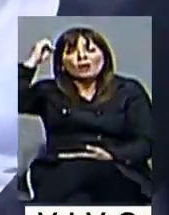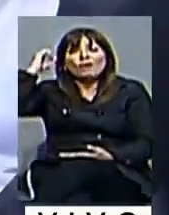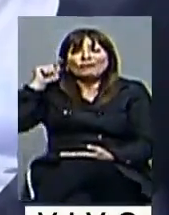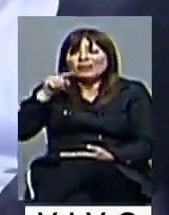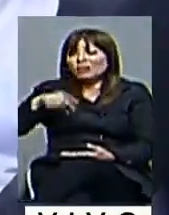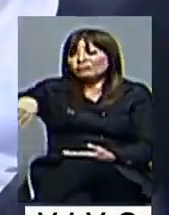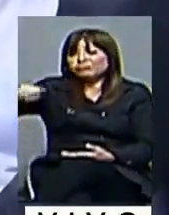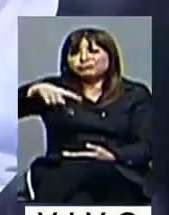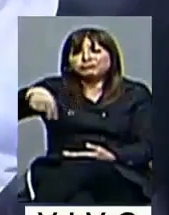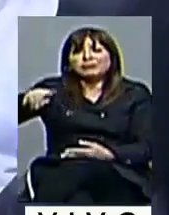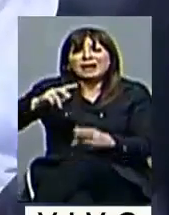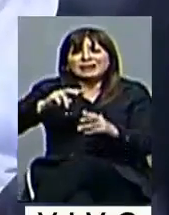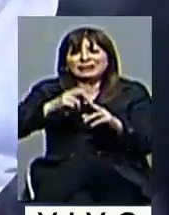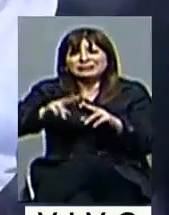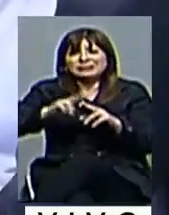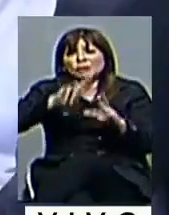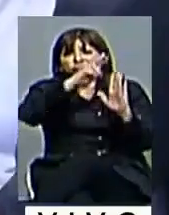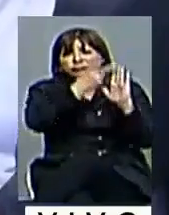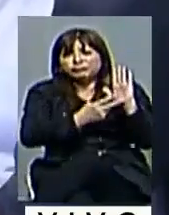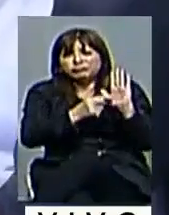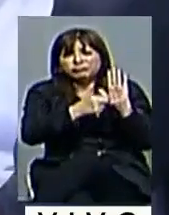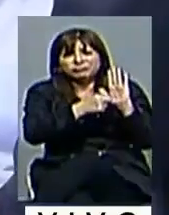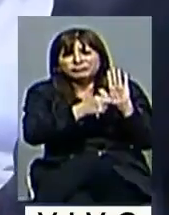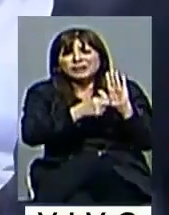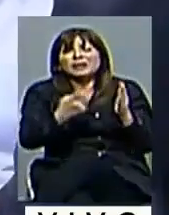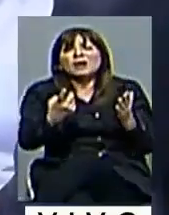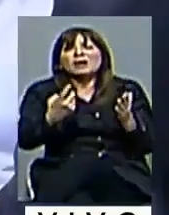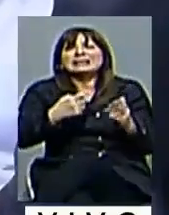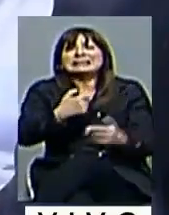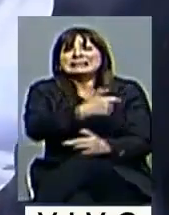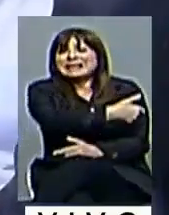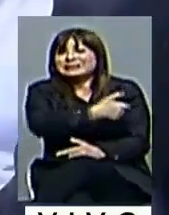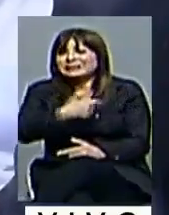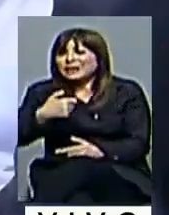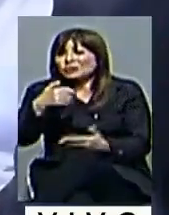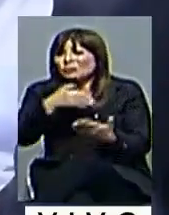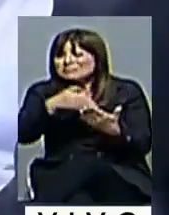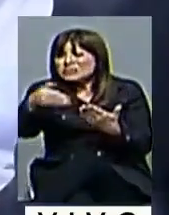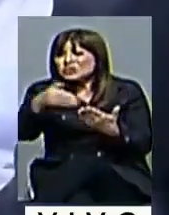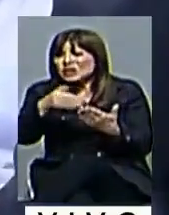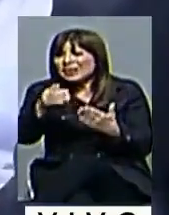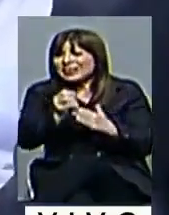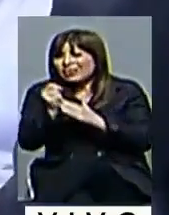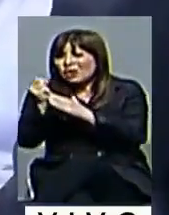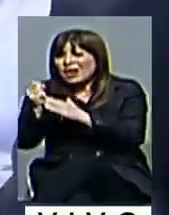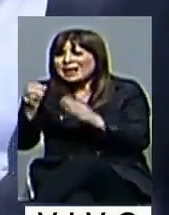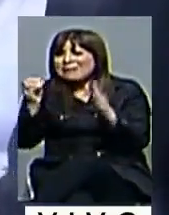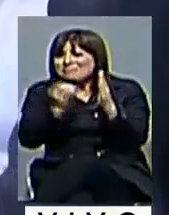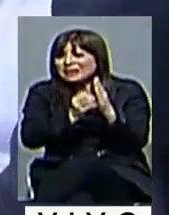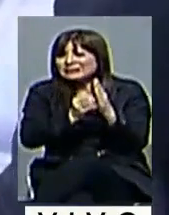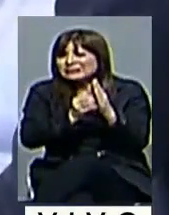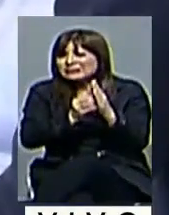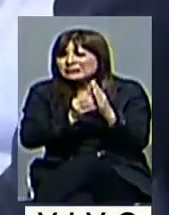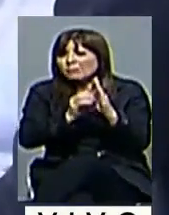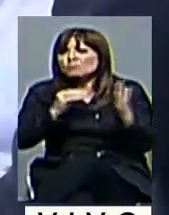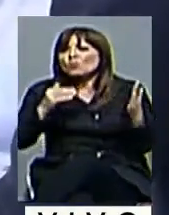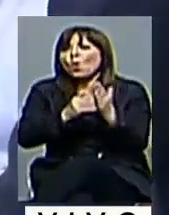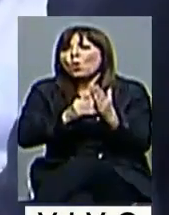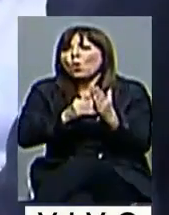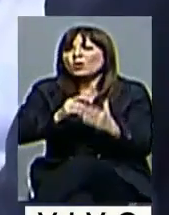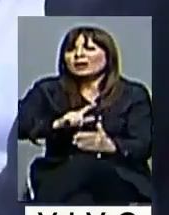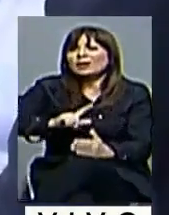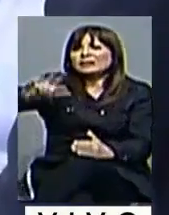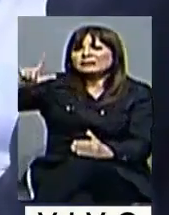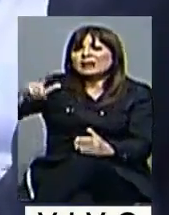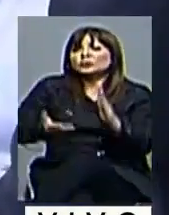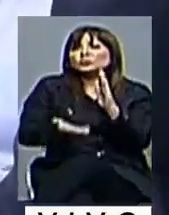que cada punto de crecimiento que tiene el país son 600 millones de dólares más de ingreso fiscal. Y el país dejó de crecer, subieron los